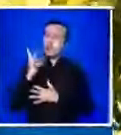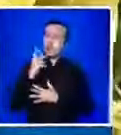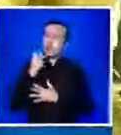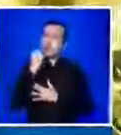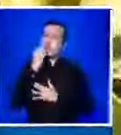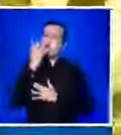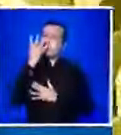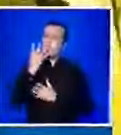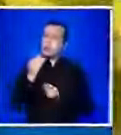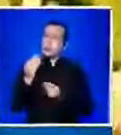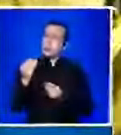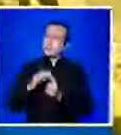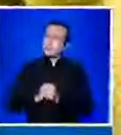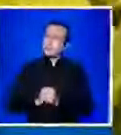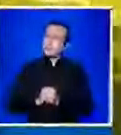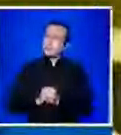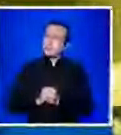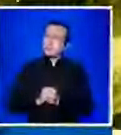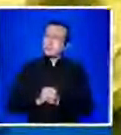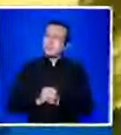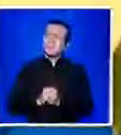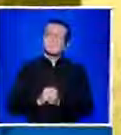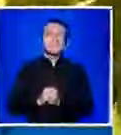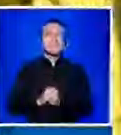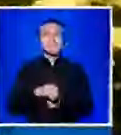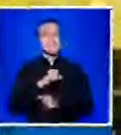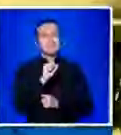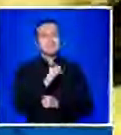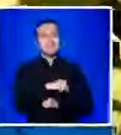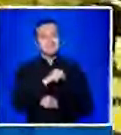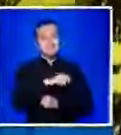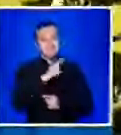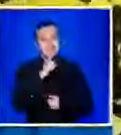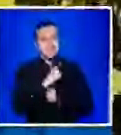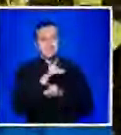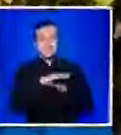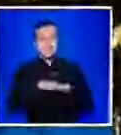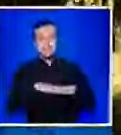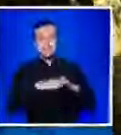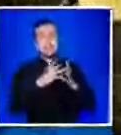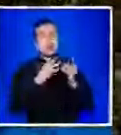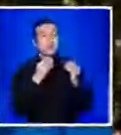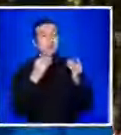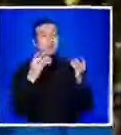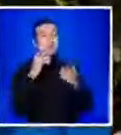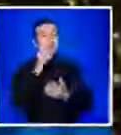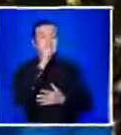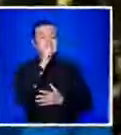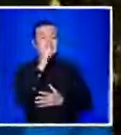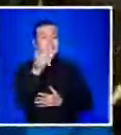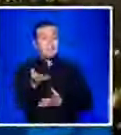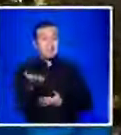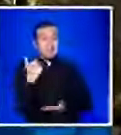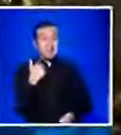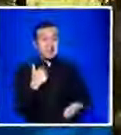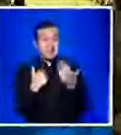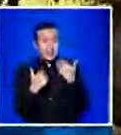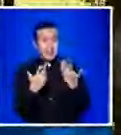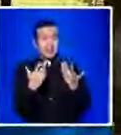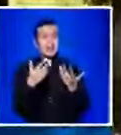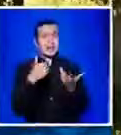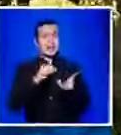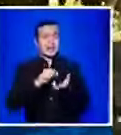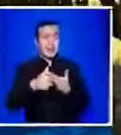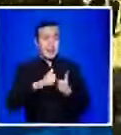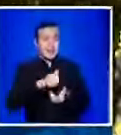tiene la parroquia de Puéllaro. Claro que sí, aquí tenemos muchos cítricos, pueden venir y cosechar también la